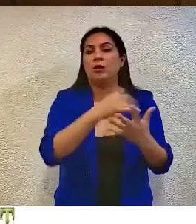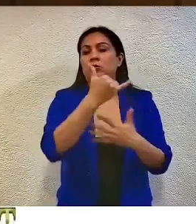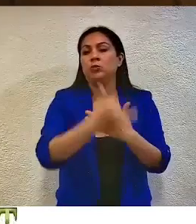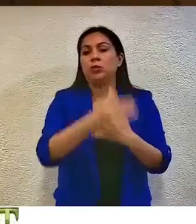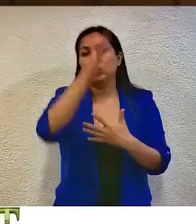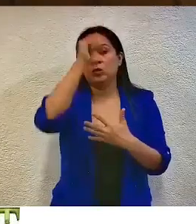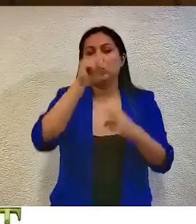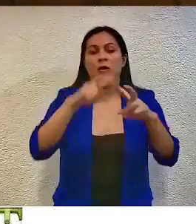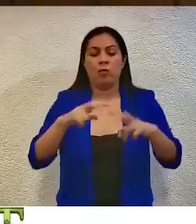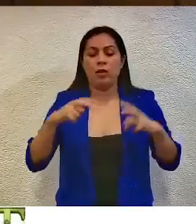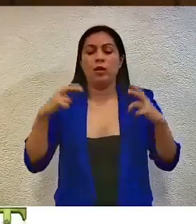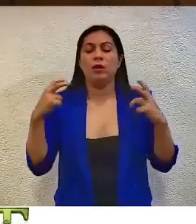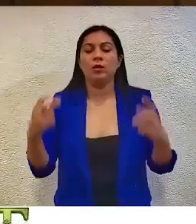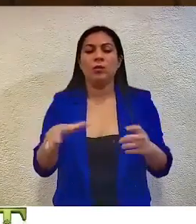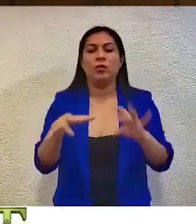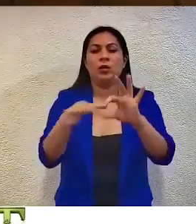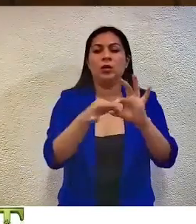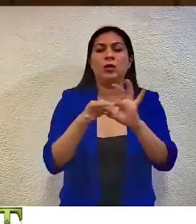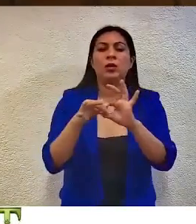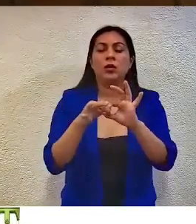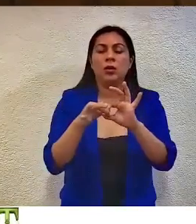acuerdos plenarios relativos,